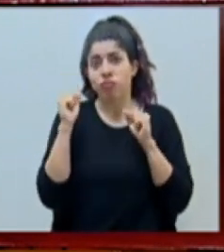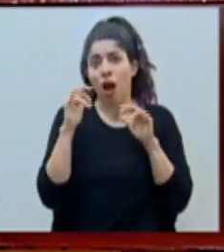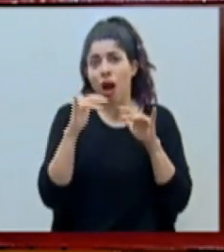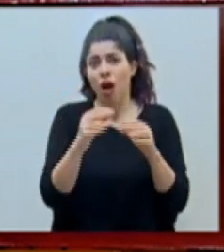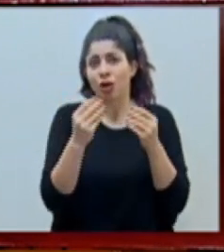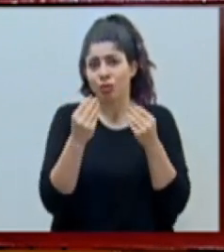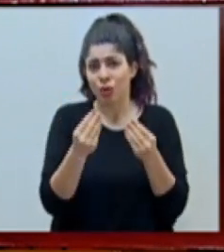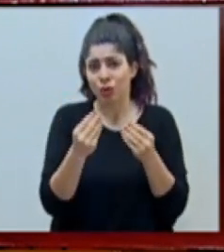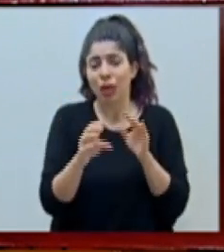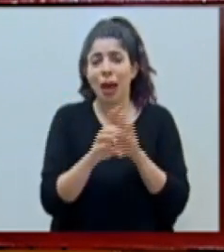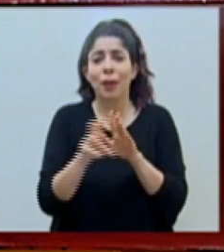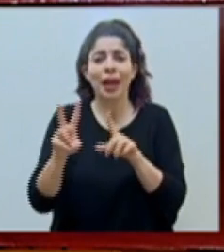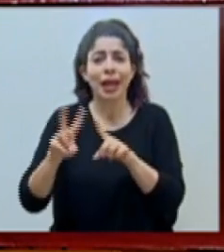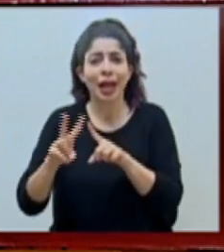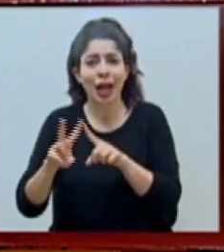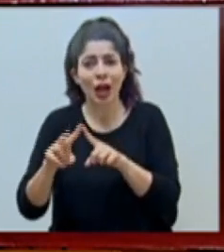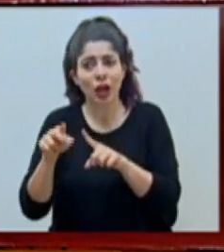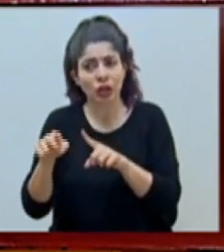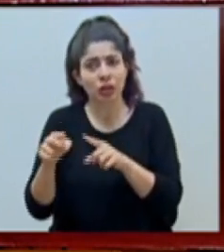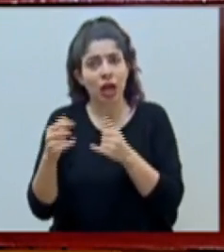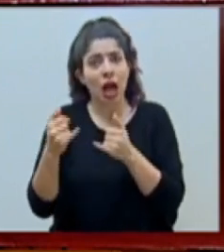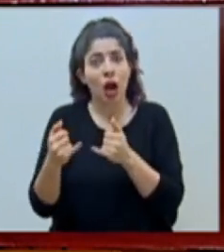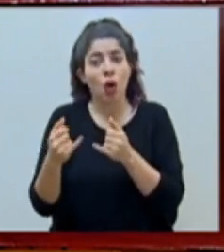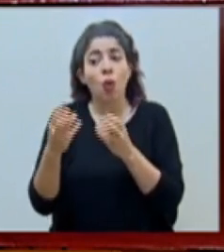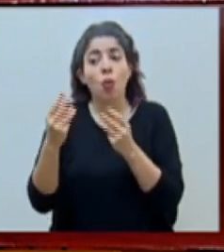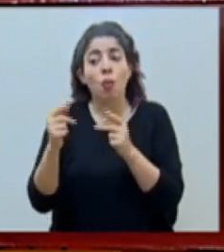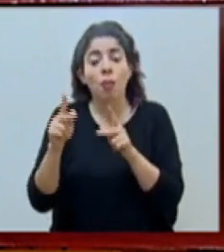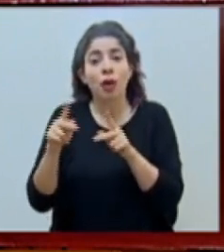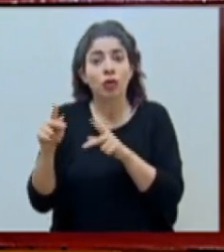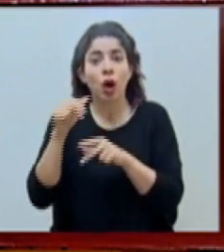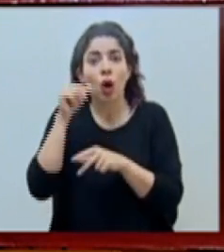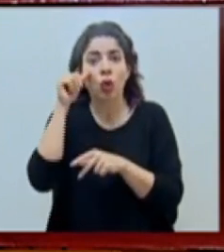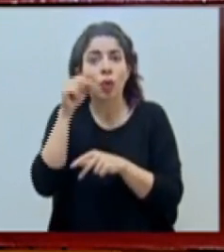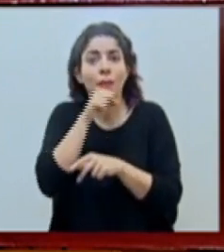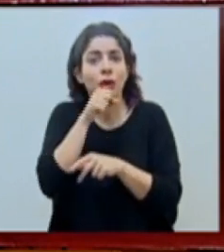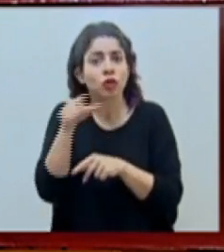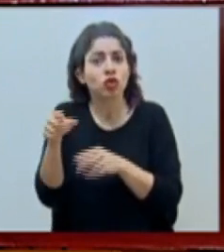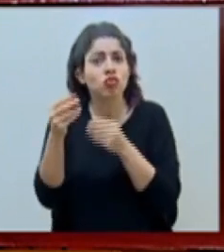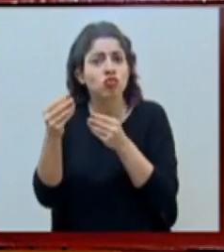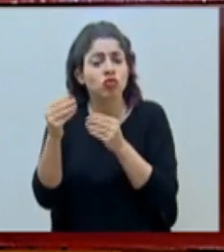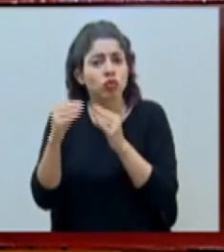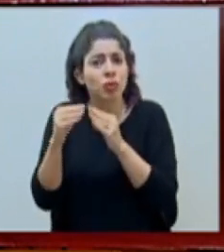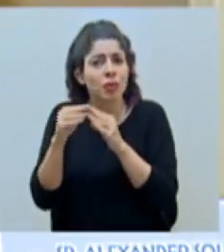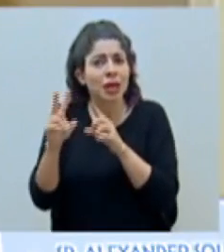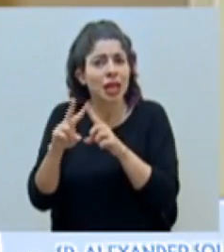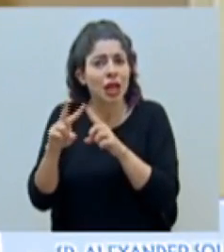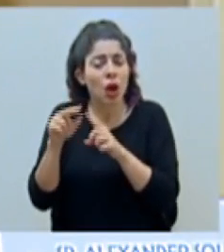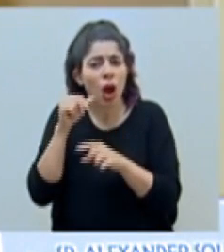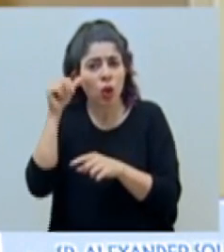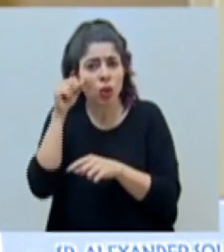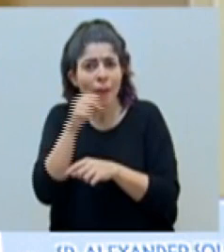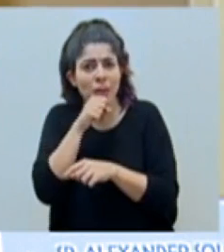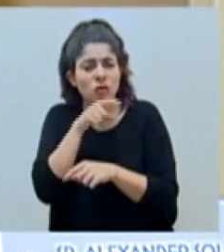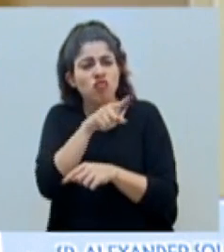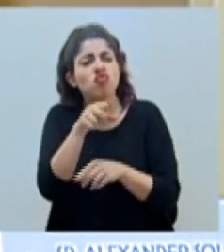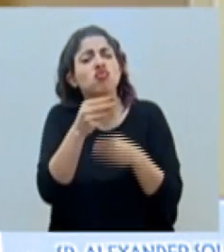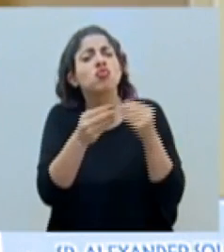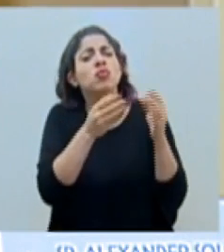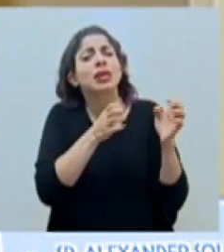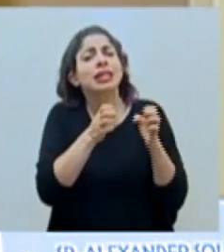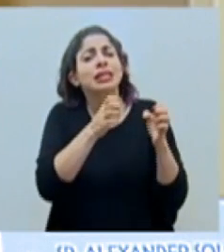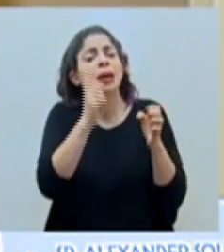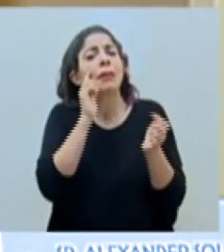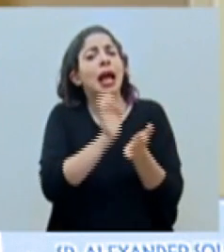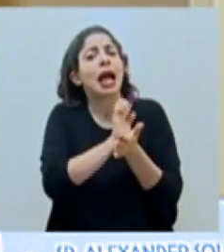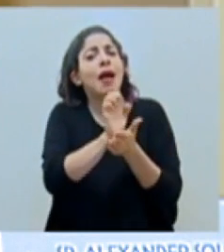Cantones como Nicoya reportan una población grande de adultos mayores. ¿Cuál es la estrategia para evitar una ola grave de